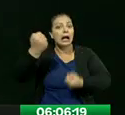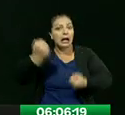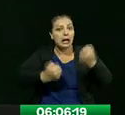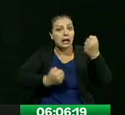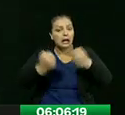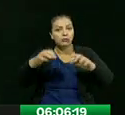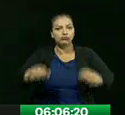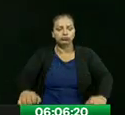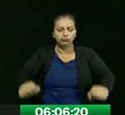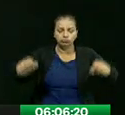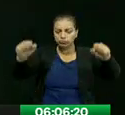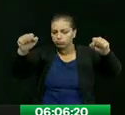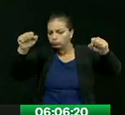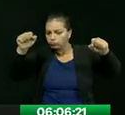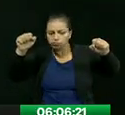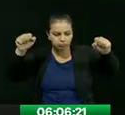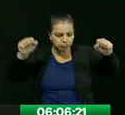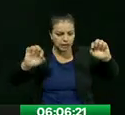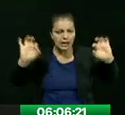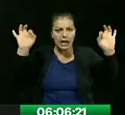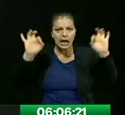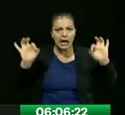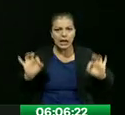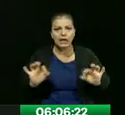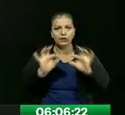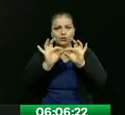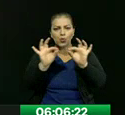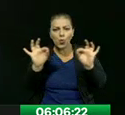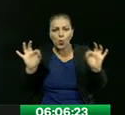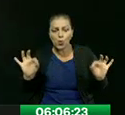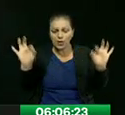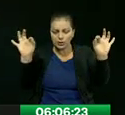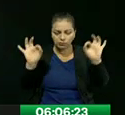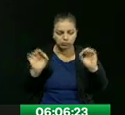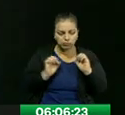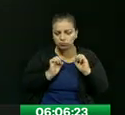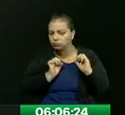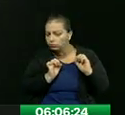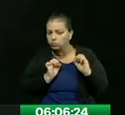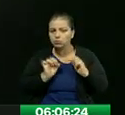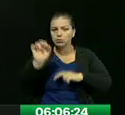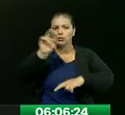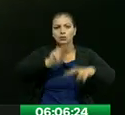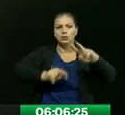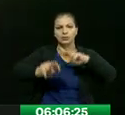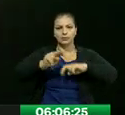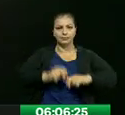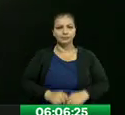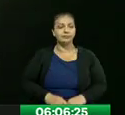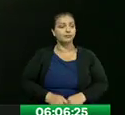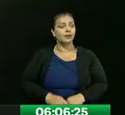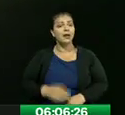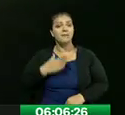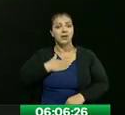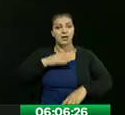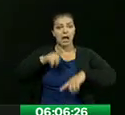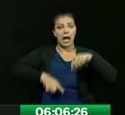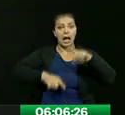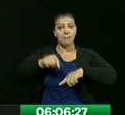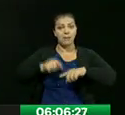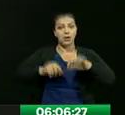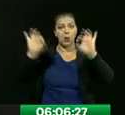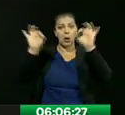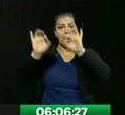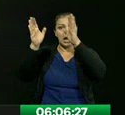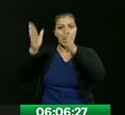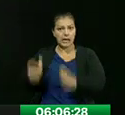Revisando todo el tema, porque él me decía, oye, ¿hace cuánto tiempo no has revisado tu casa en el sistema eléctrico? Y digo, ¿qué? ¿Cuándo?